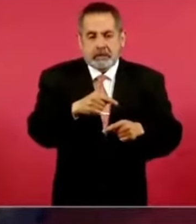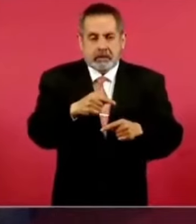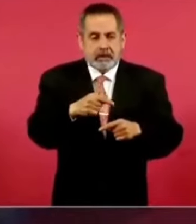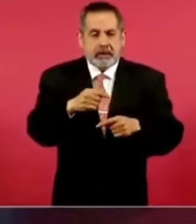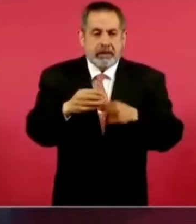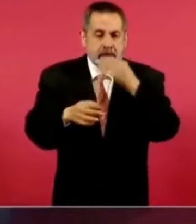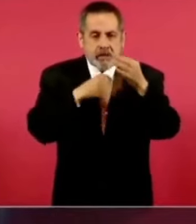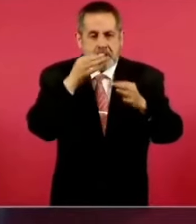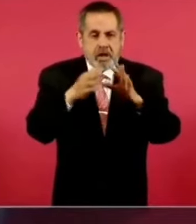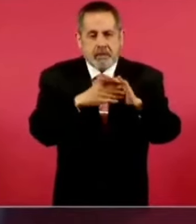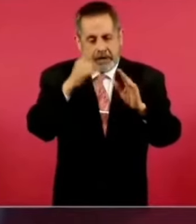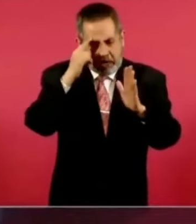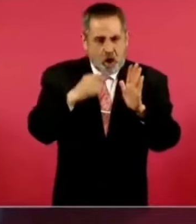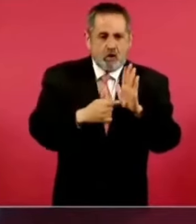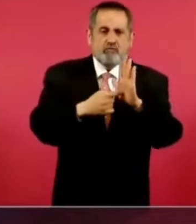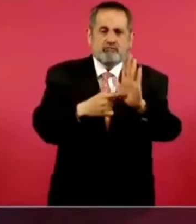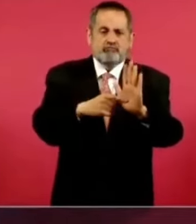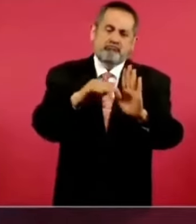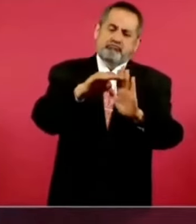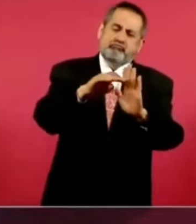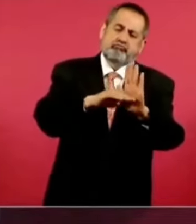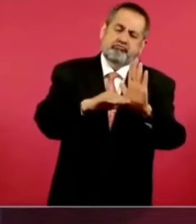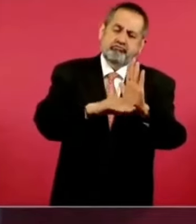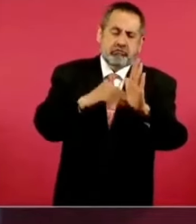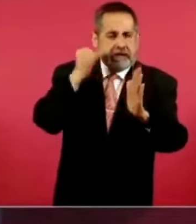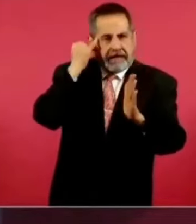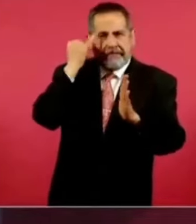ceremonia de exposición de las iniciativas